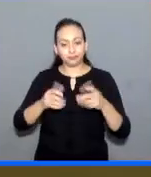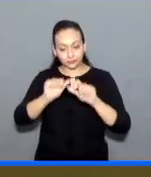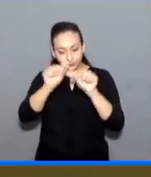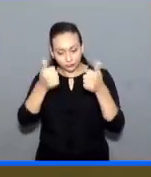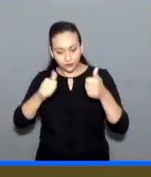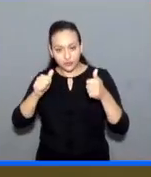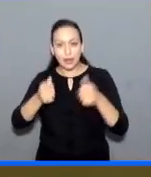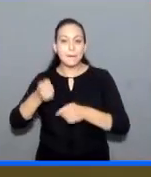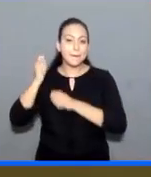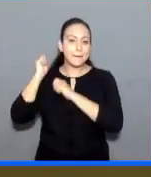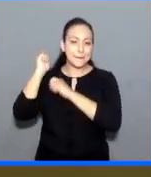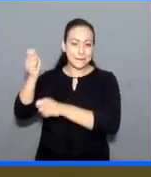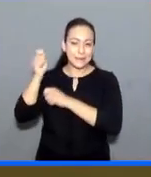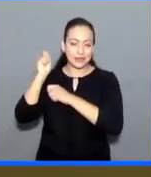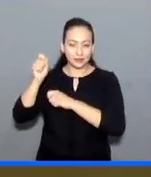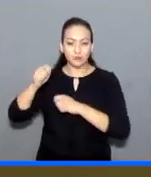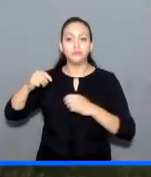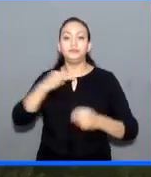el municipio de Acolman.